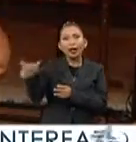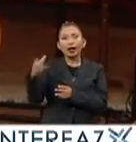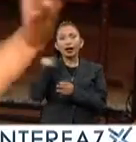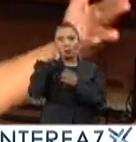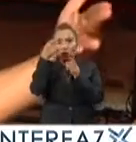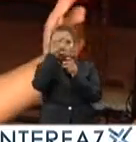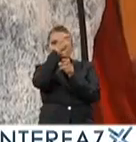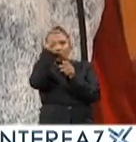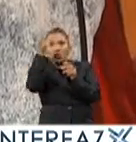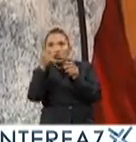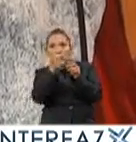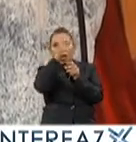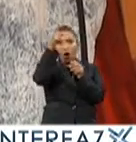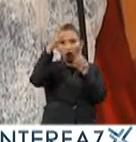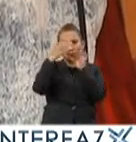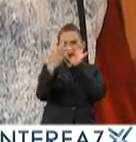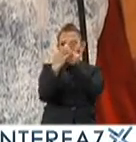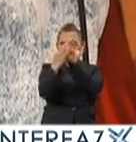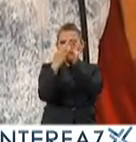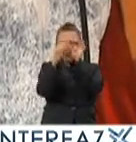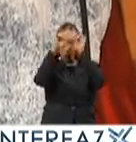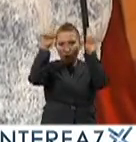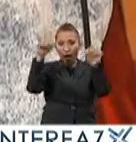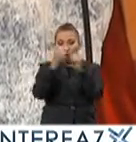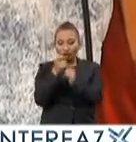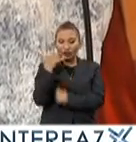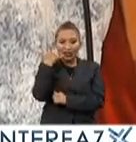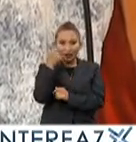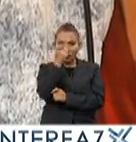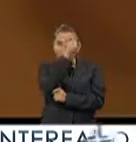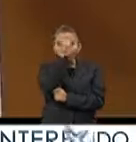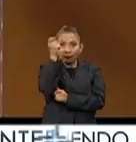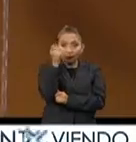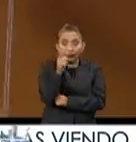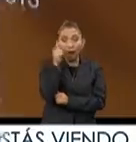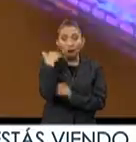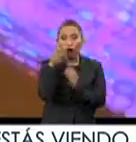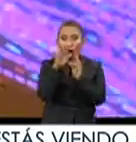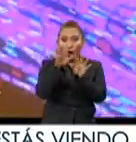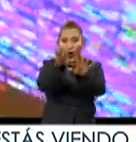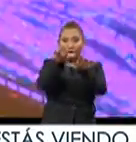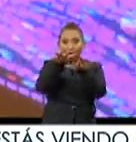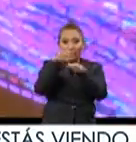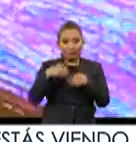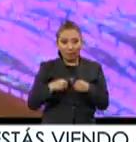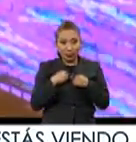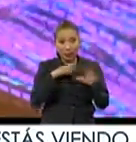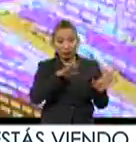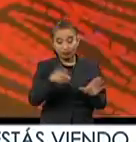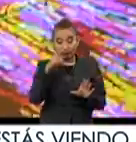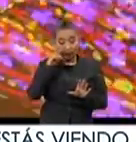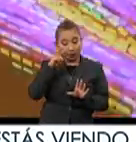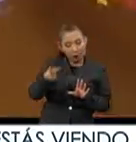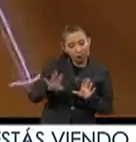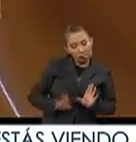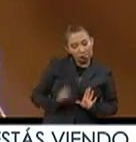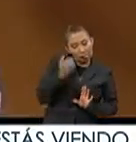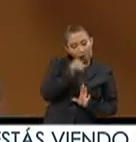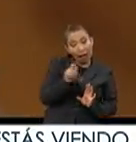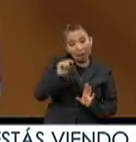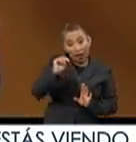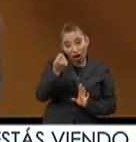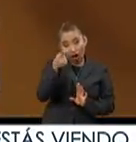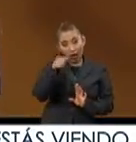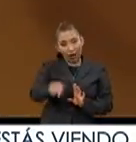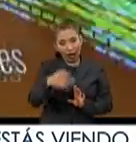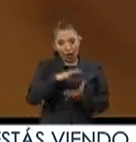ponías a interactuar junto con el mural a través de tu dispositivo. Entonces el mural cobraba vida. Los perfiles que generan este tipo de